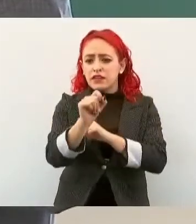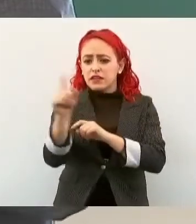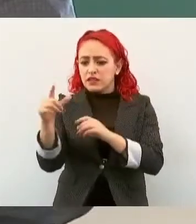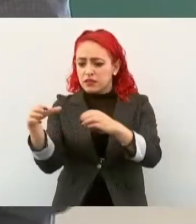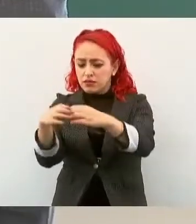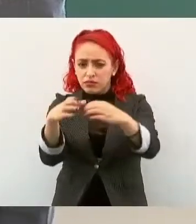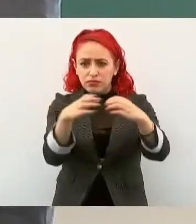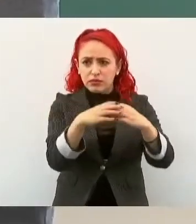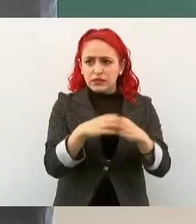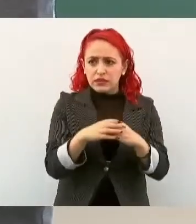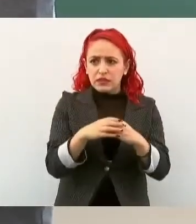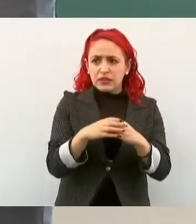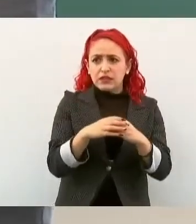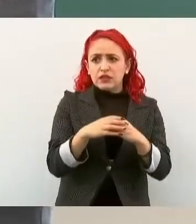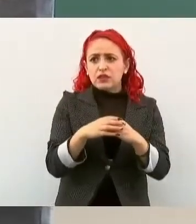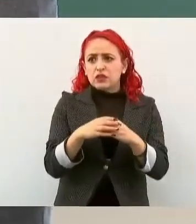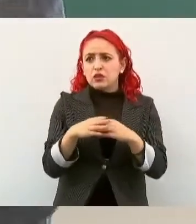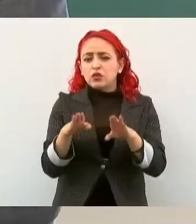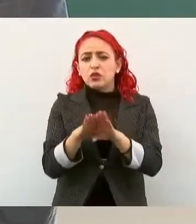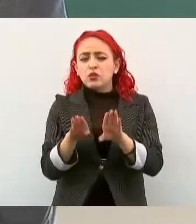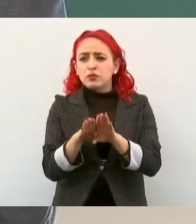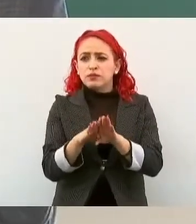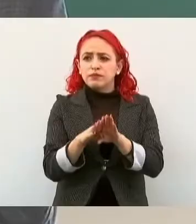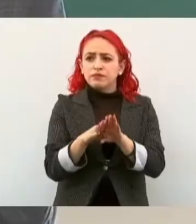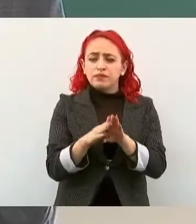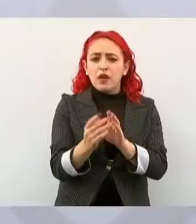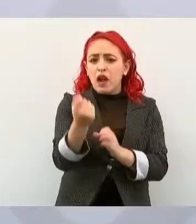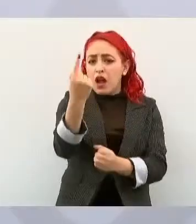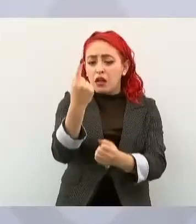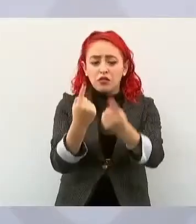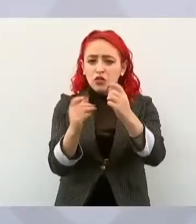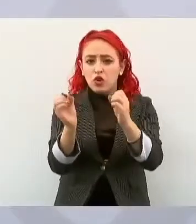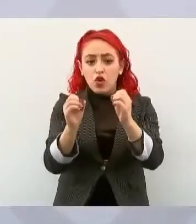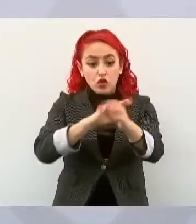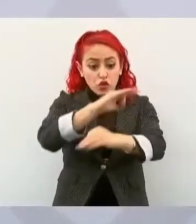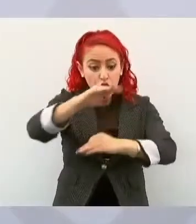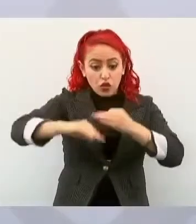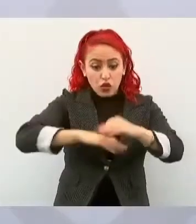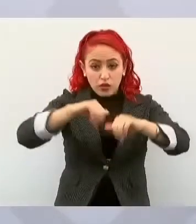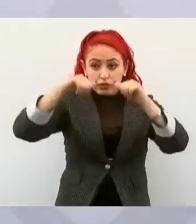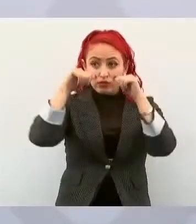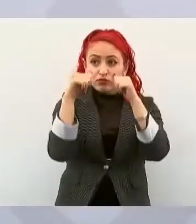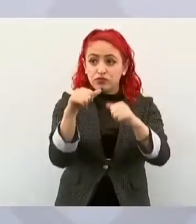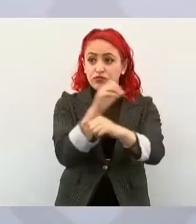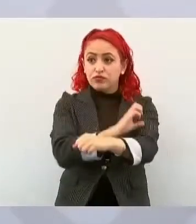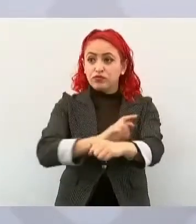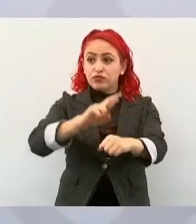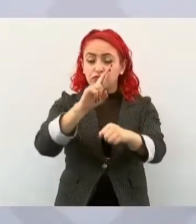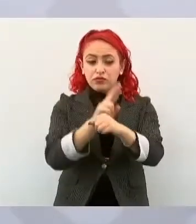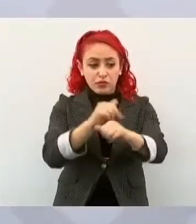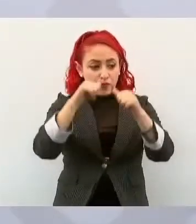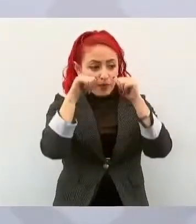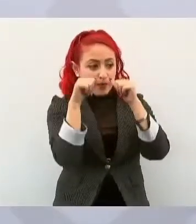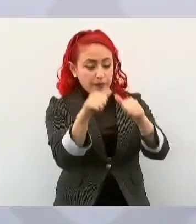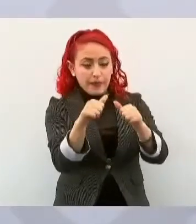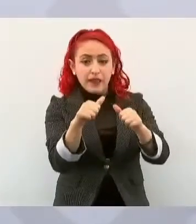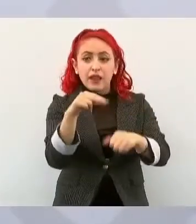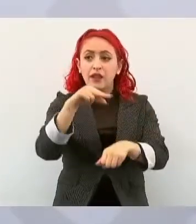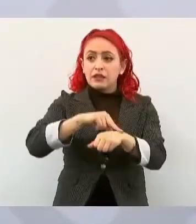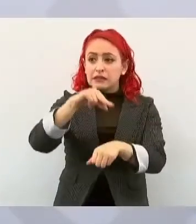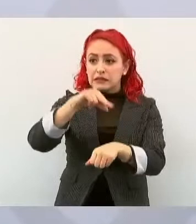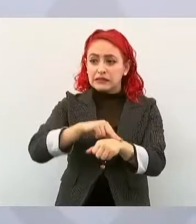no necesidad de contar con unas cuantas. Basado en coordinar la atención médica,